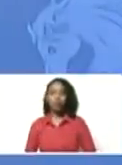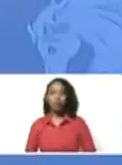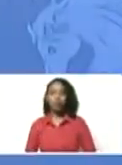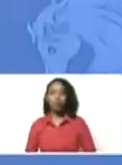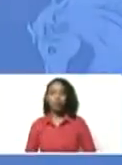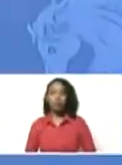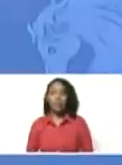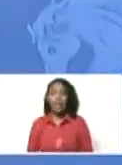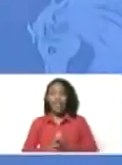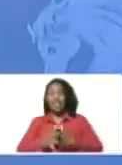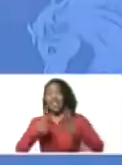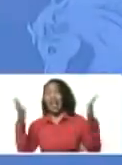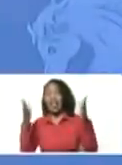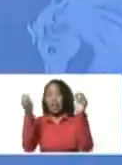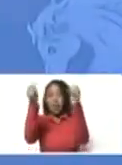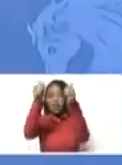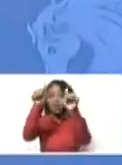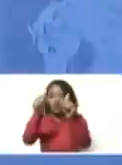en grandes artistas.